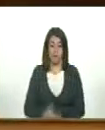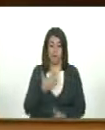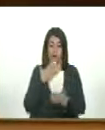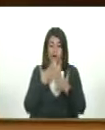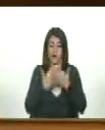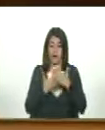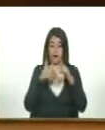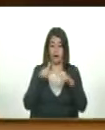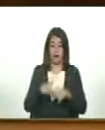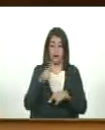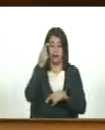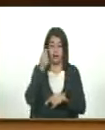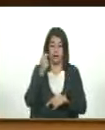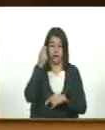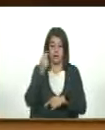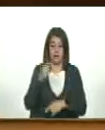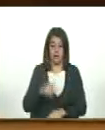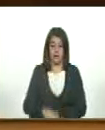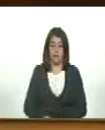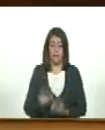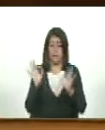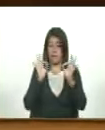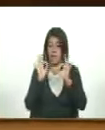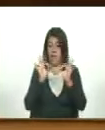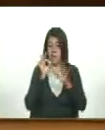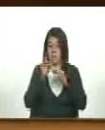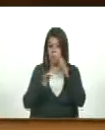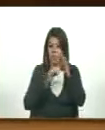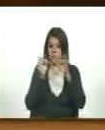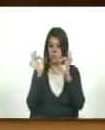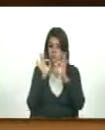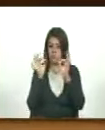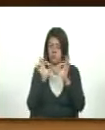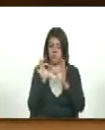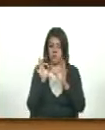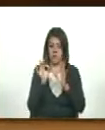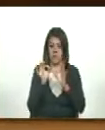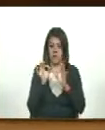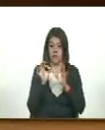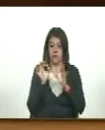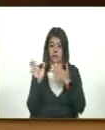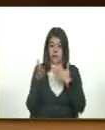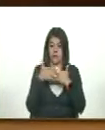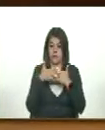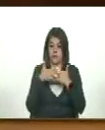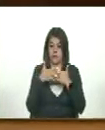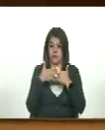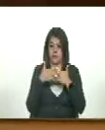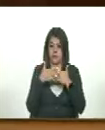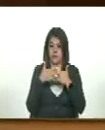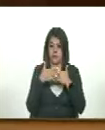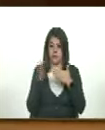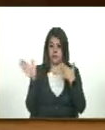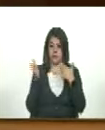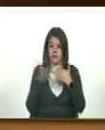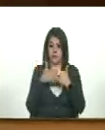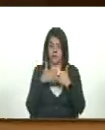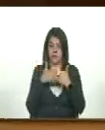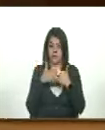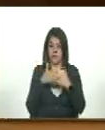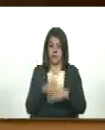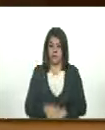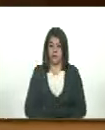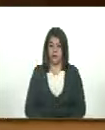Gracias, diputado. ¿Nadie más anotado en derecho de palabra? ¿Se va a cerrar? Se cierra.